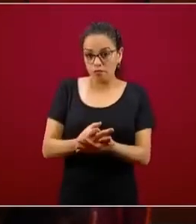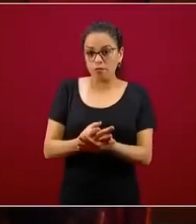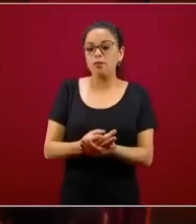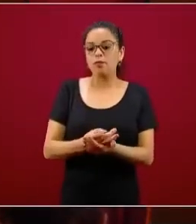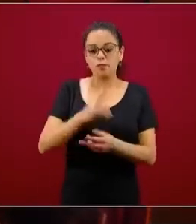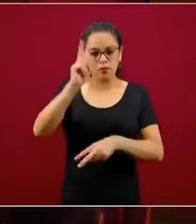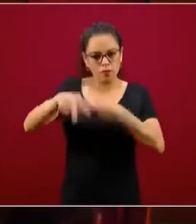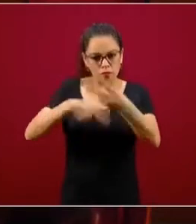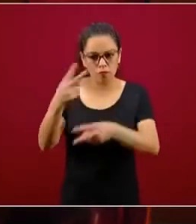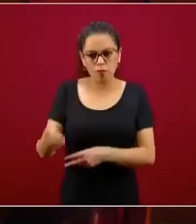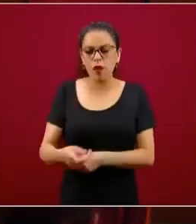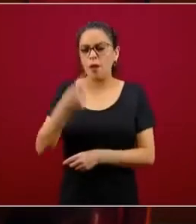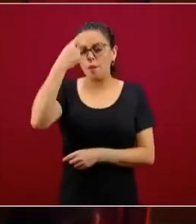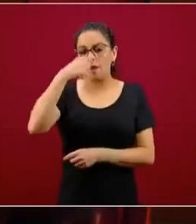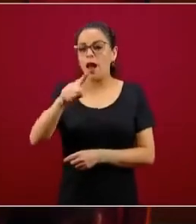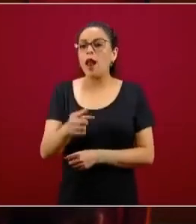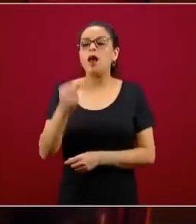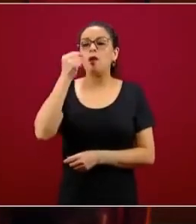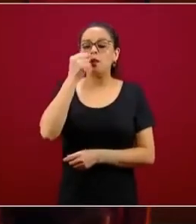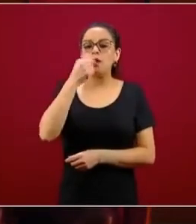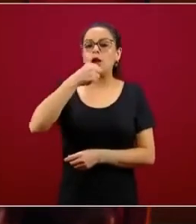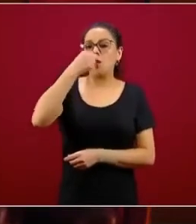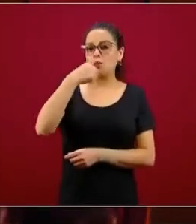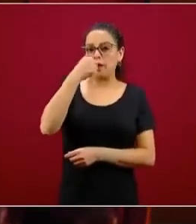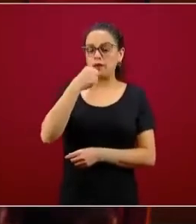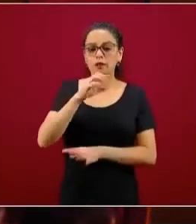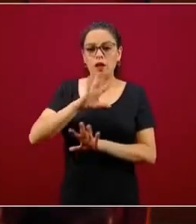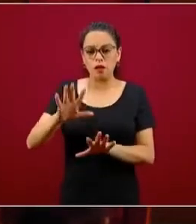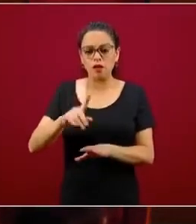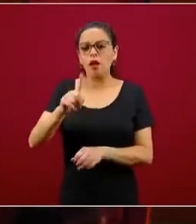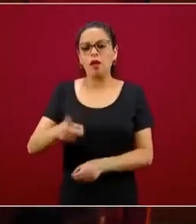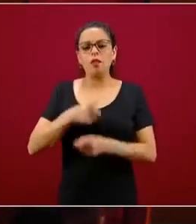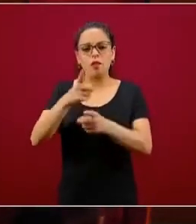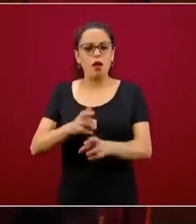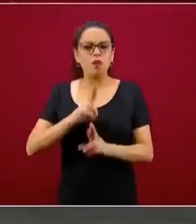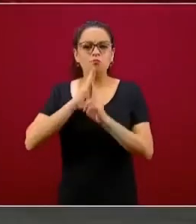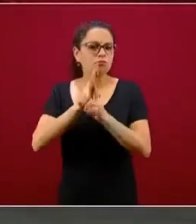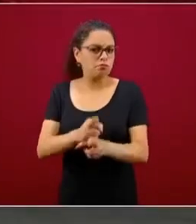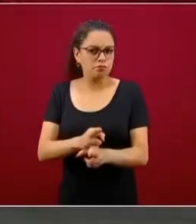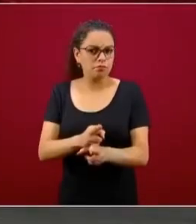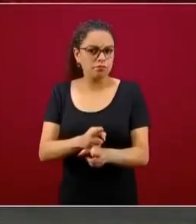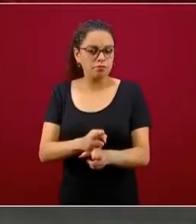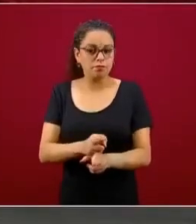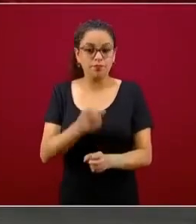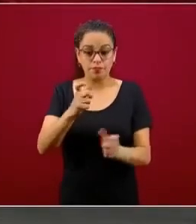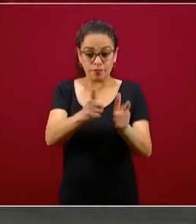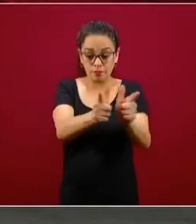de tomar la muestra, procesarla y emitir un resultado. Entonces, en este grupo de